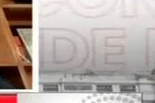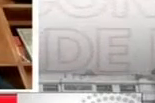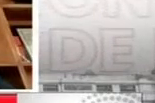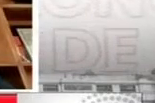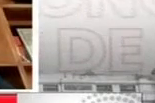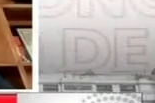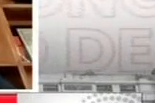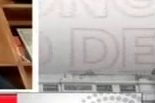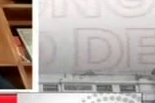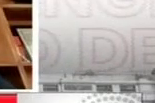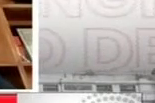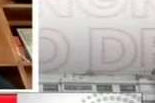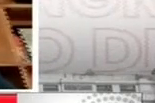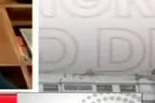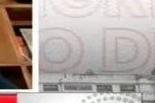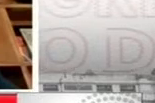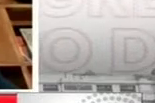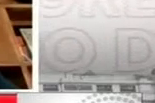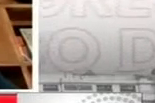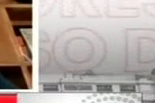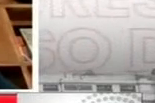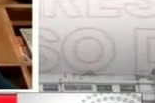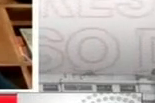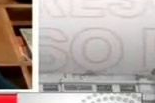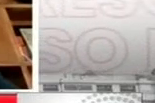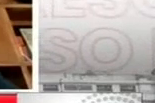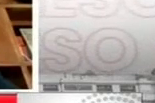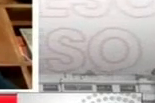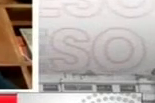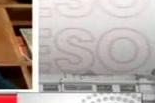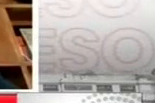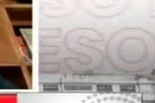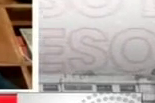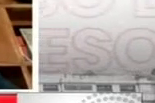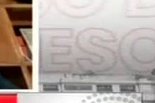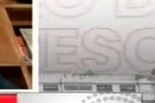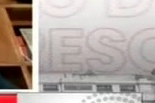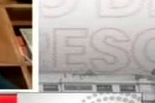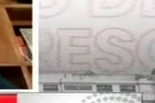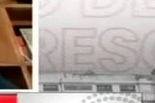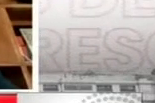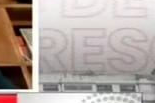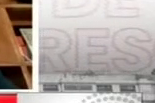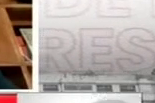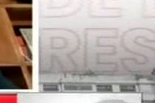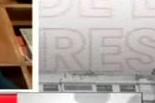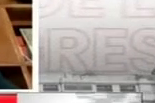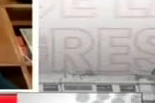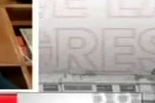resolver nuestras ollas comunes, para poder resolver nuestro vaso de leche,